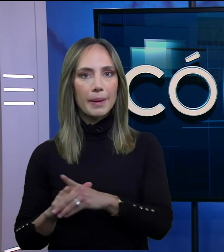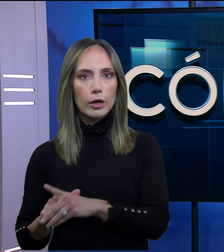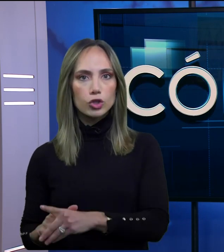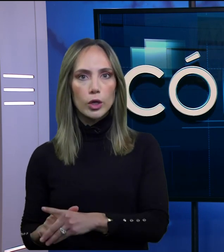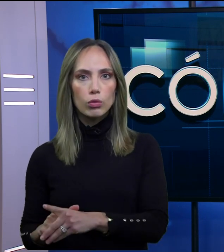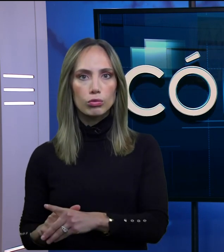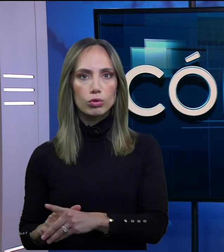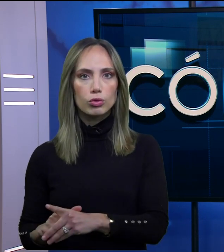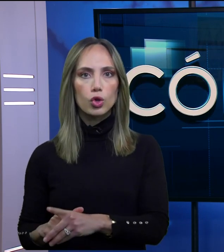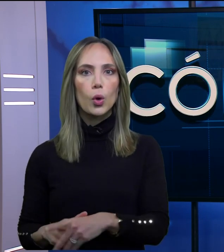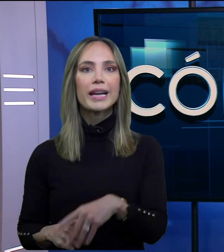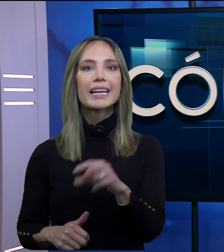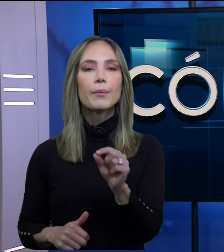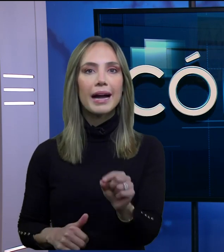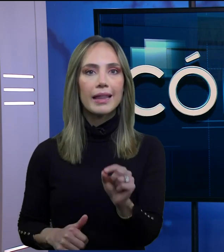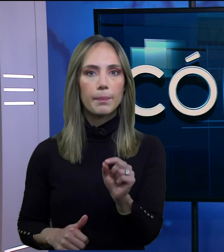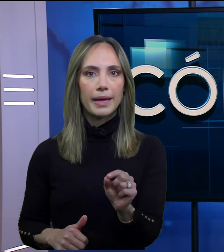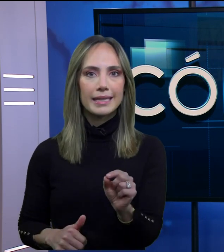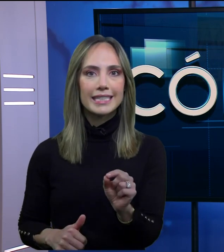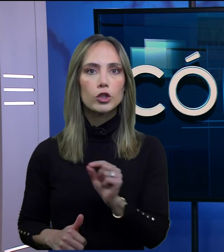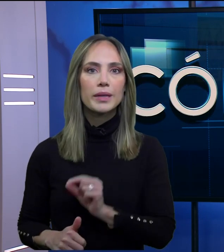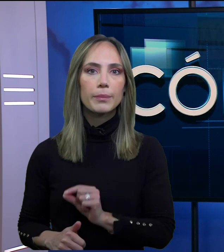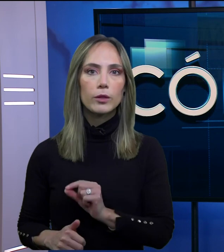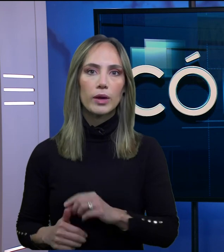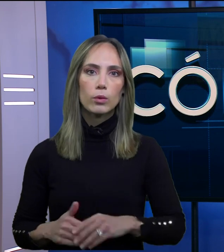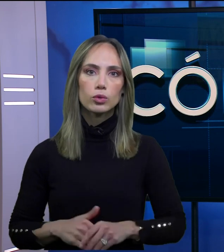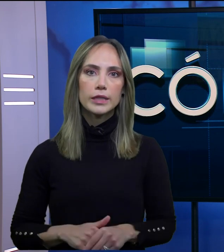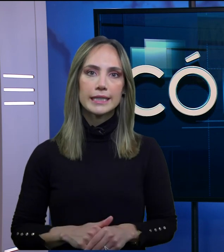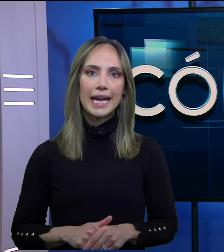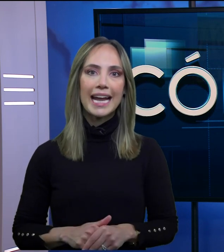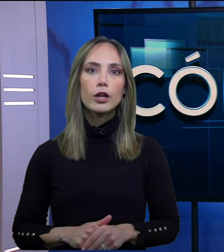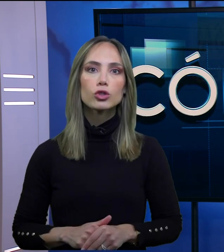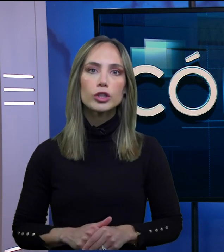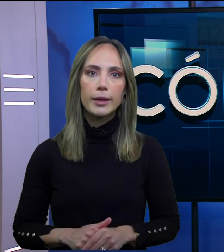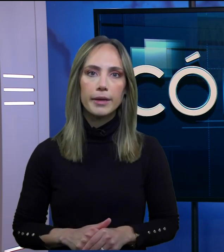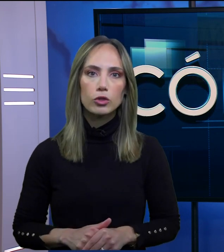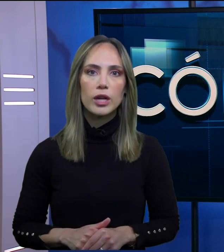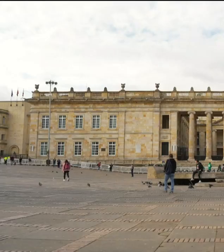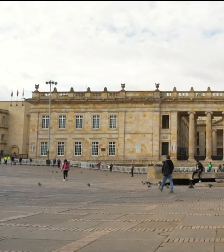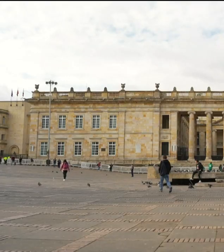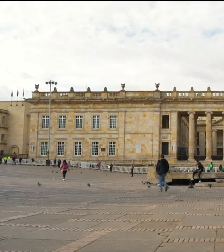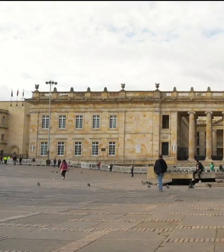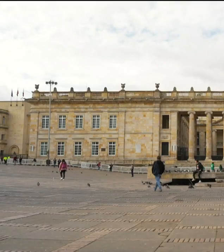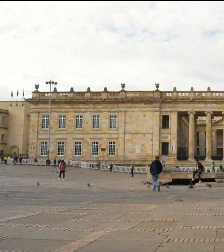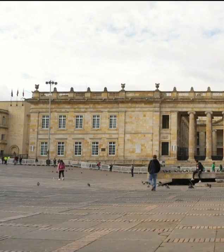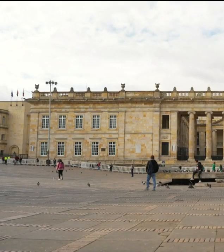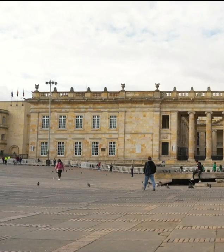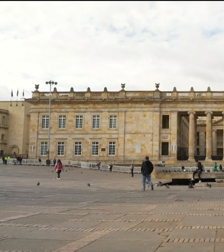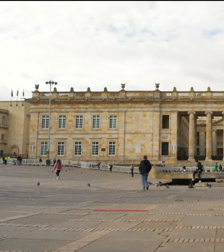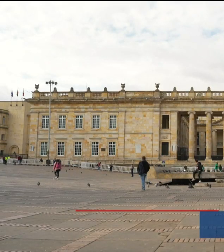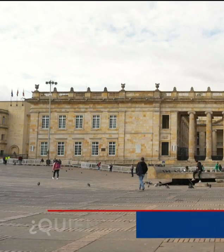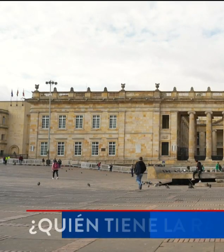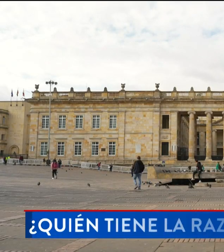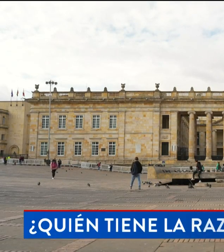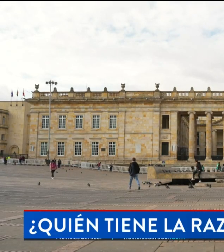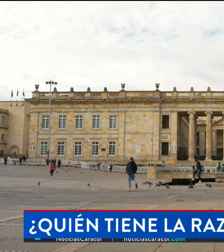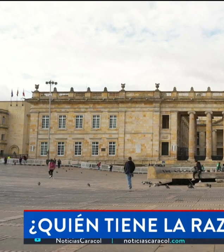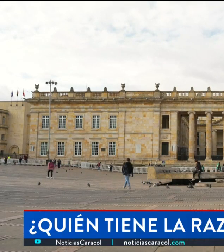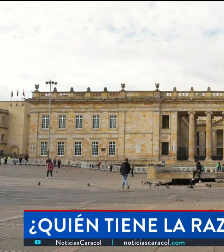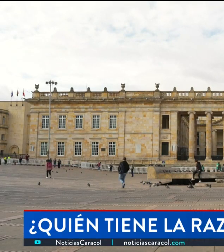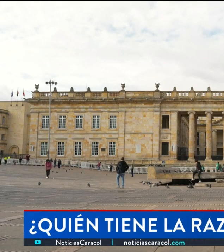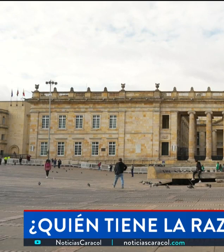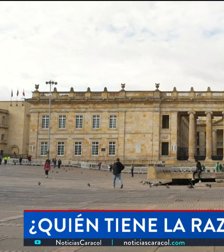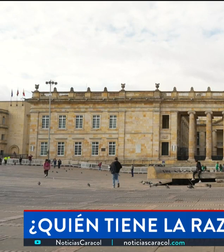mientras que para los segundos solo hay rebaja de penas y sometimiento a la justicia en los términos que apruebe el Congreso. La pregunta del